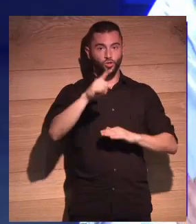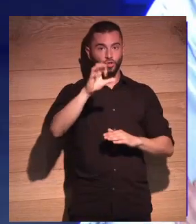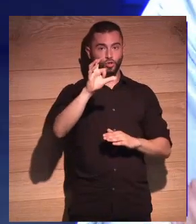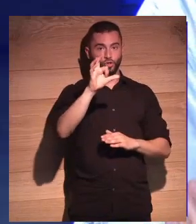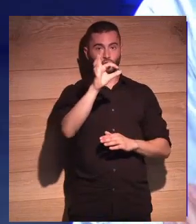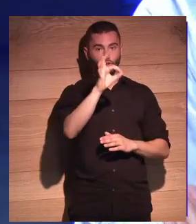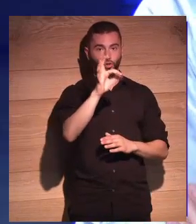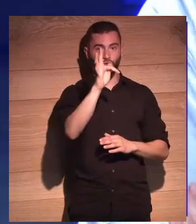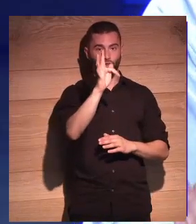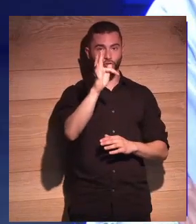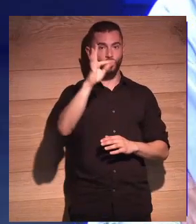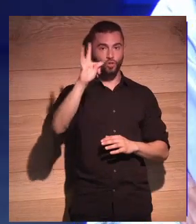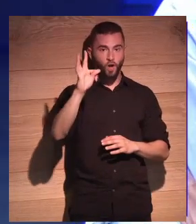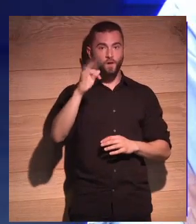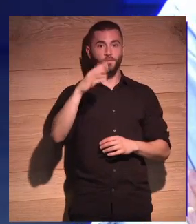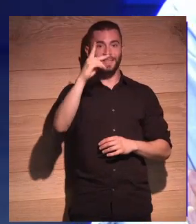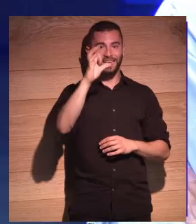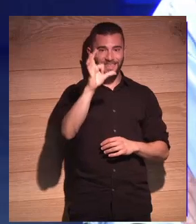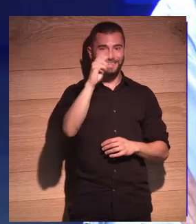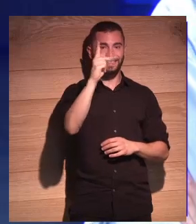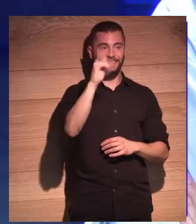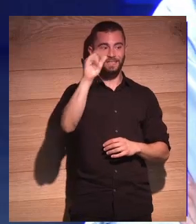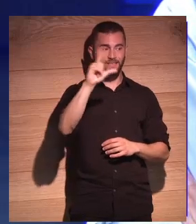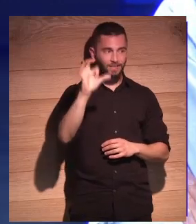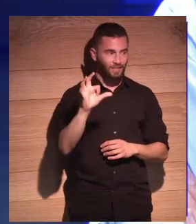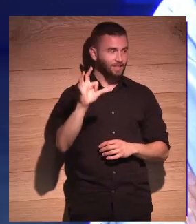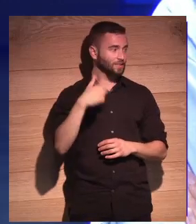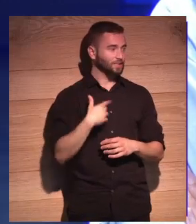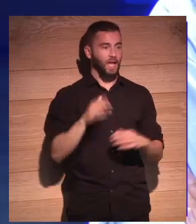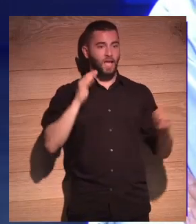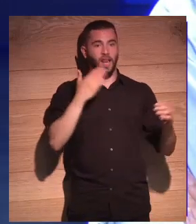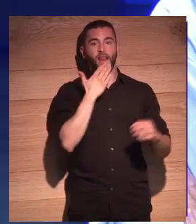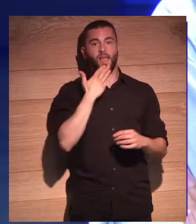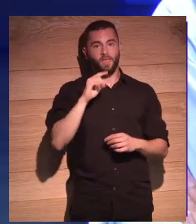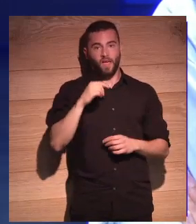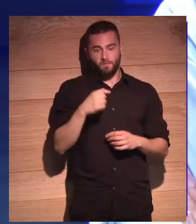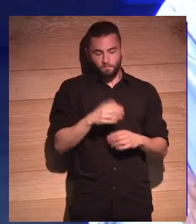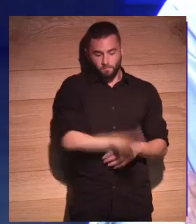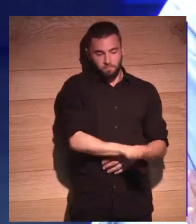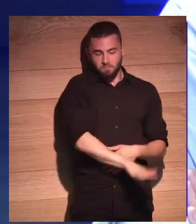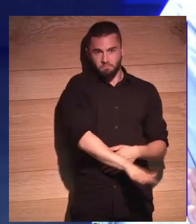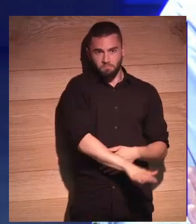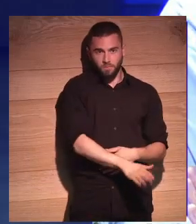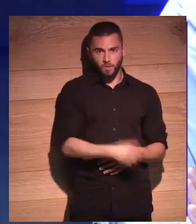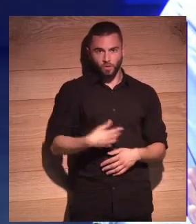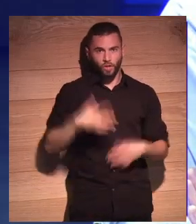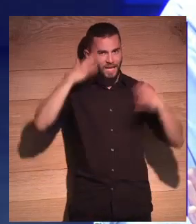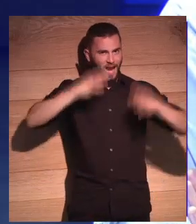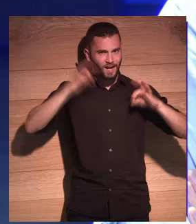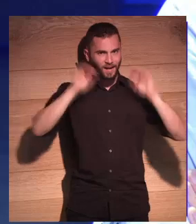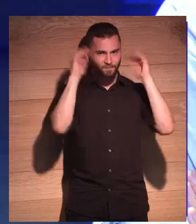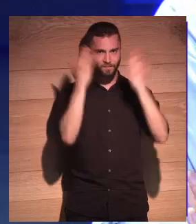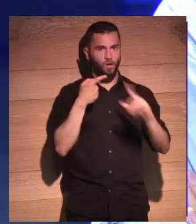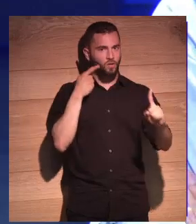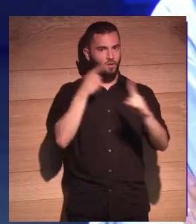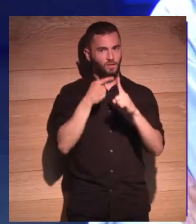hablábamos, pues ya desde la primera edad para los niños. Entonces, saber si la realidad virtual es la única manera de llegar a